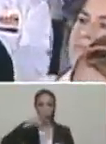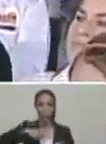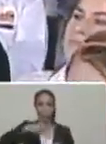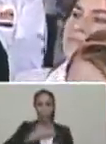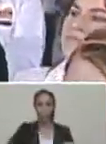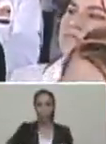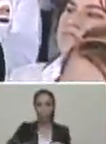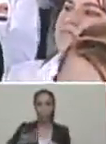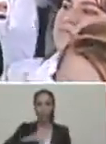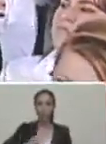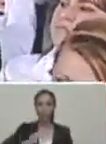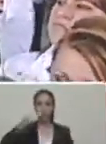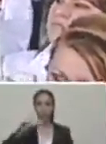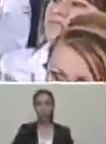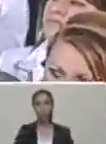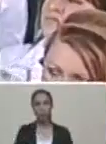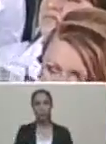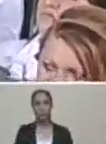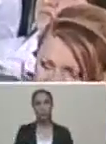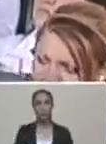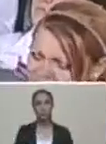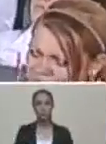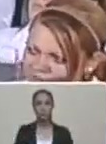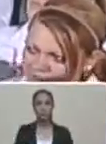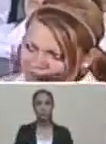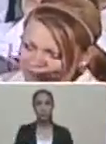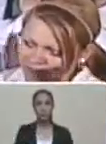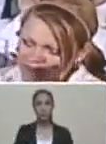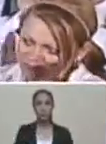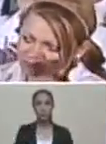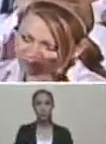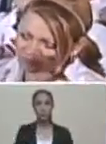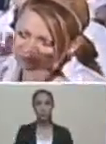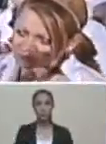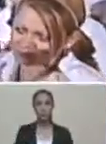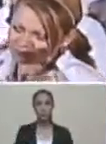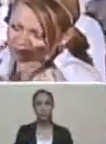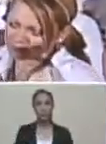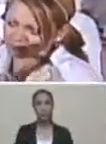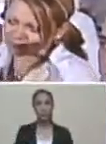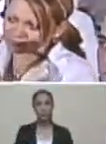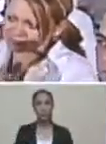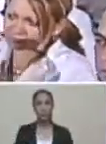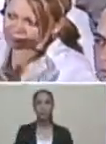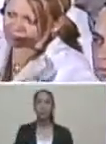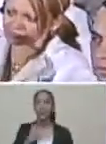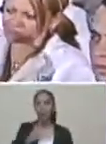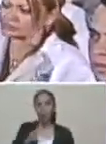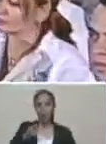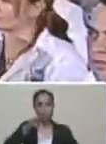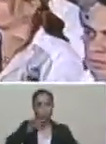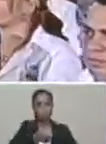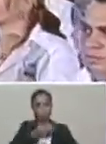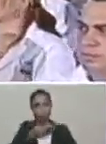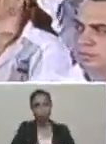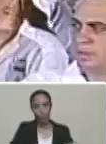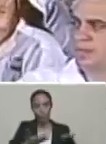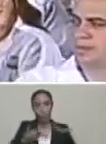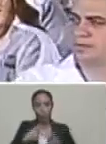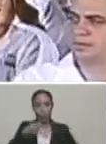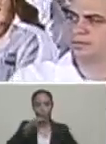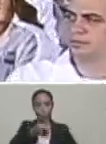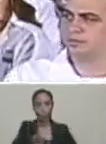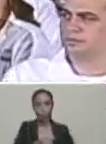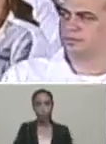que usted reciba el diploma que acredita eso y el jefe de la misión médica cubana le entregue a